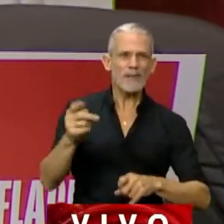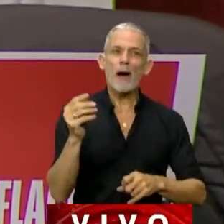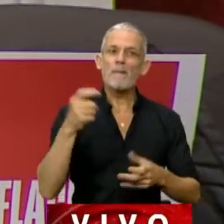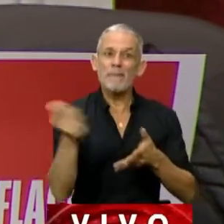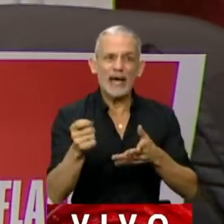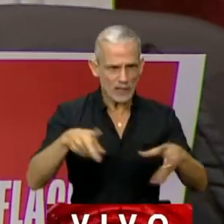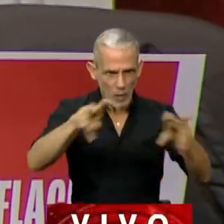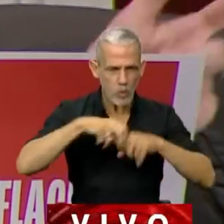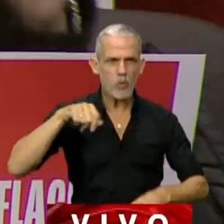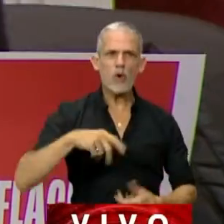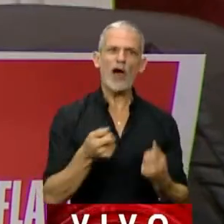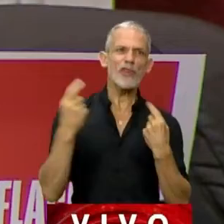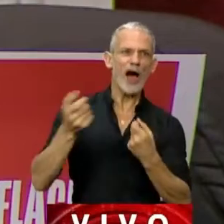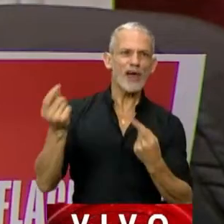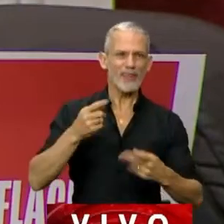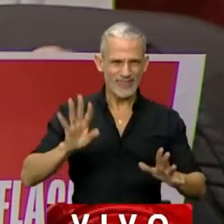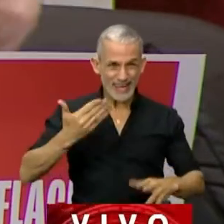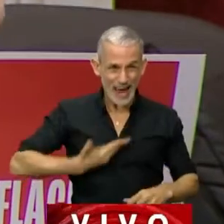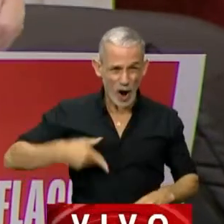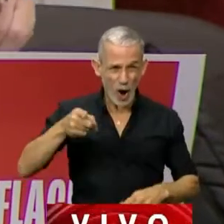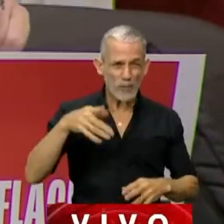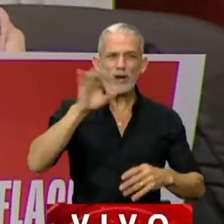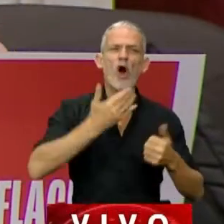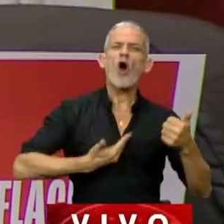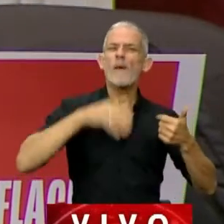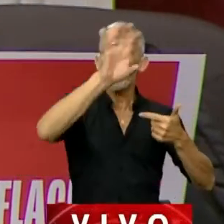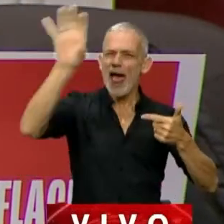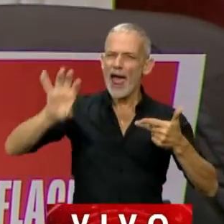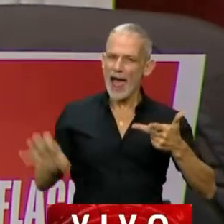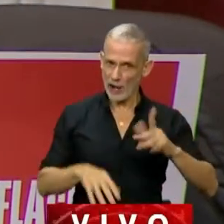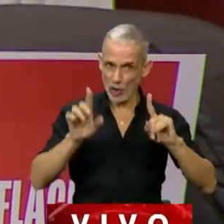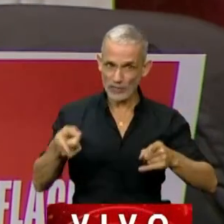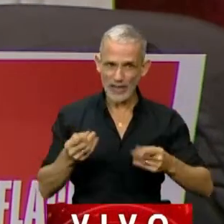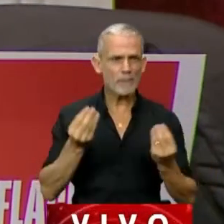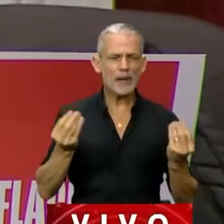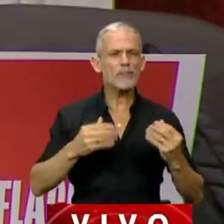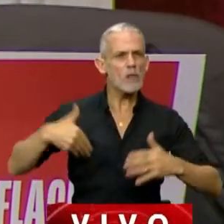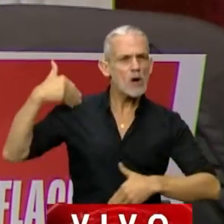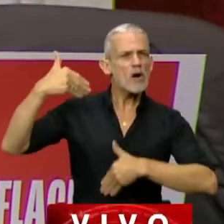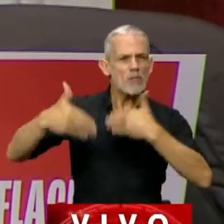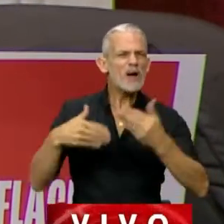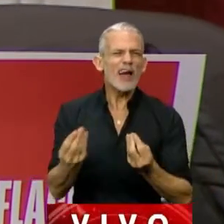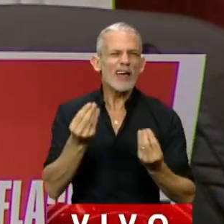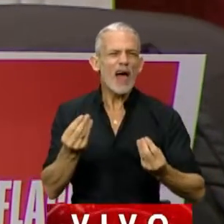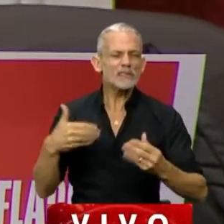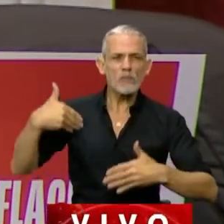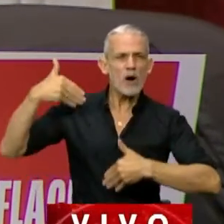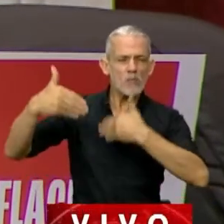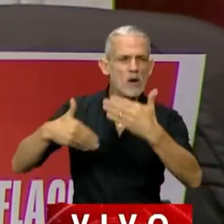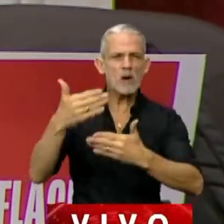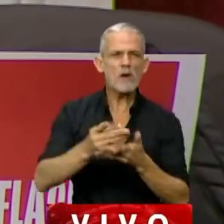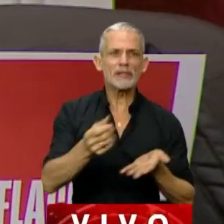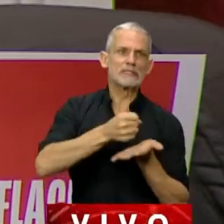país. Mientras acá y mientras en el gobierno y en los gobiernos, lo que se ha venido haciendo es